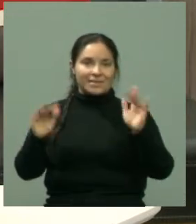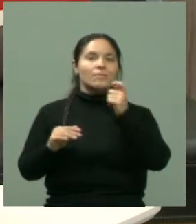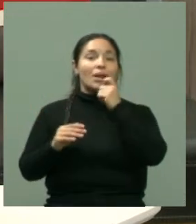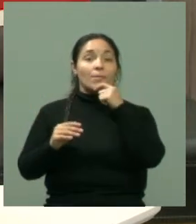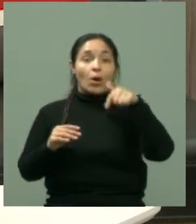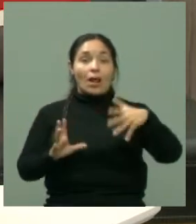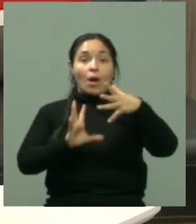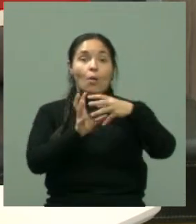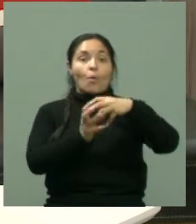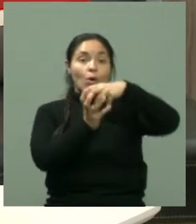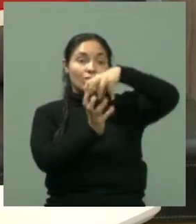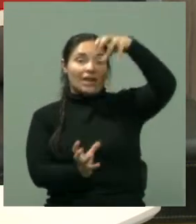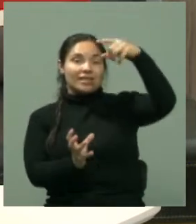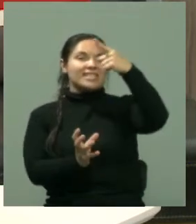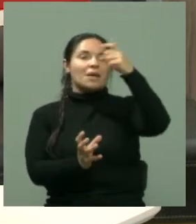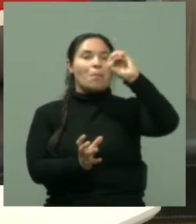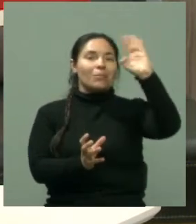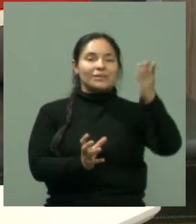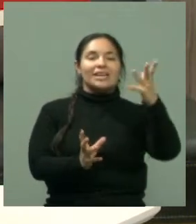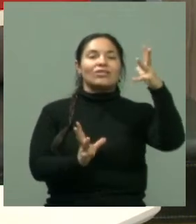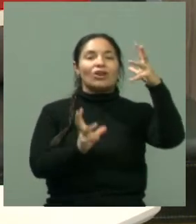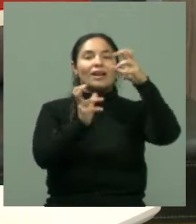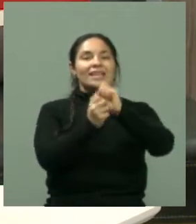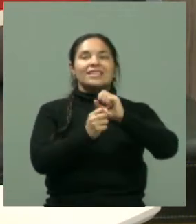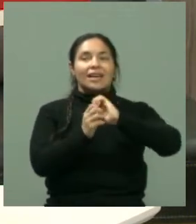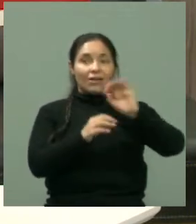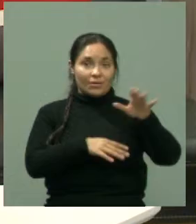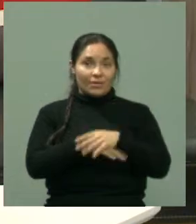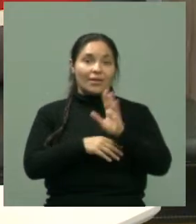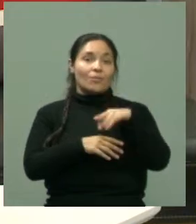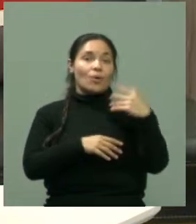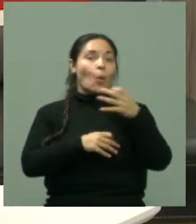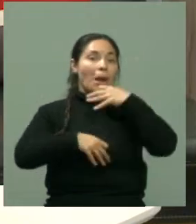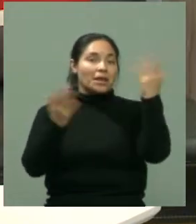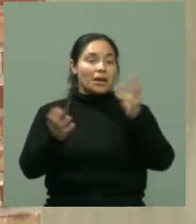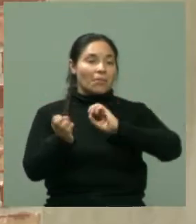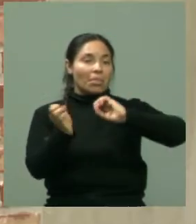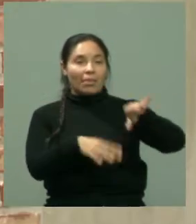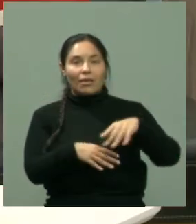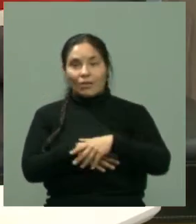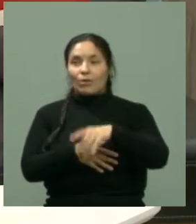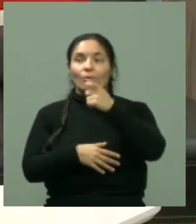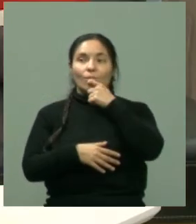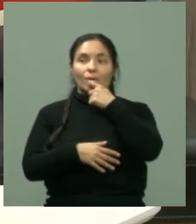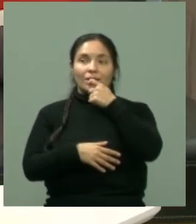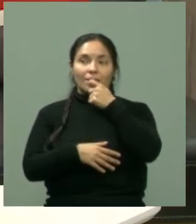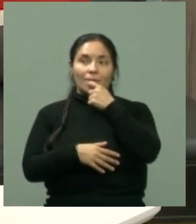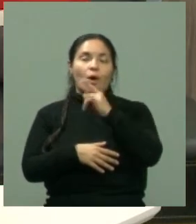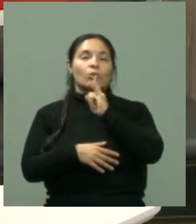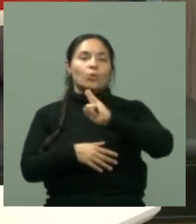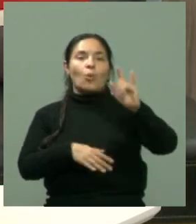ahora que te dicen son 100% reciclables, pero después van y la tiran en cualquier... Claro. O la empresa deja en vos la responsabilidad cuando te